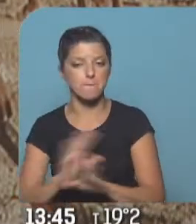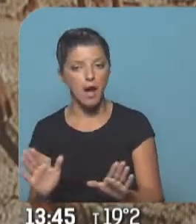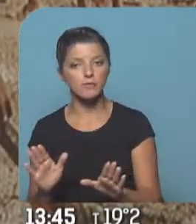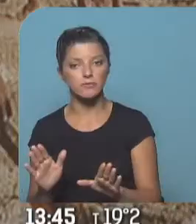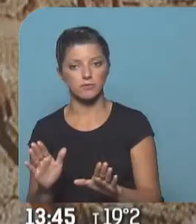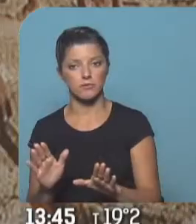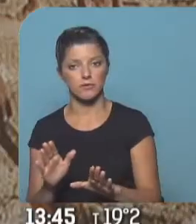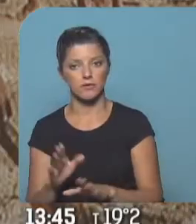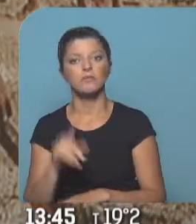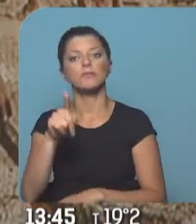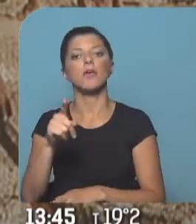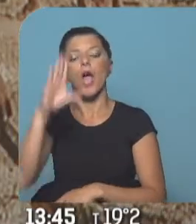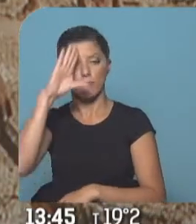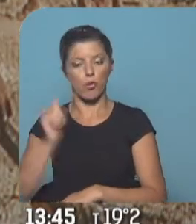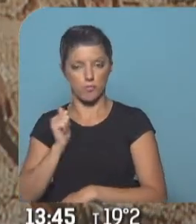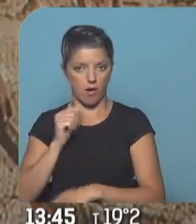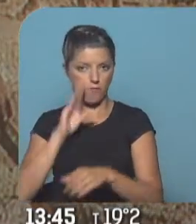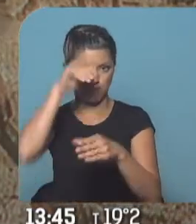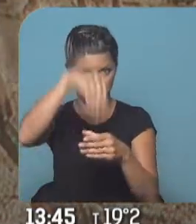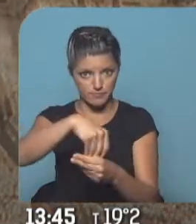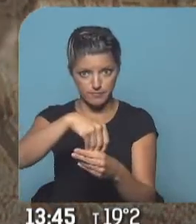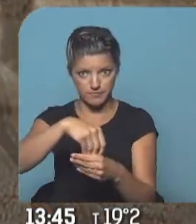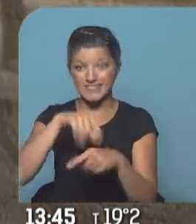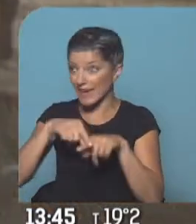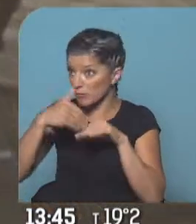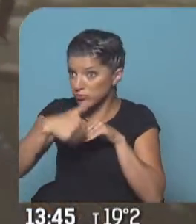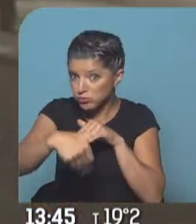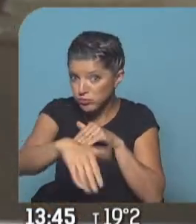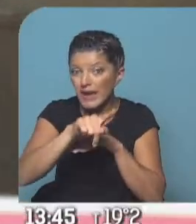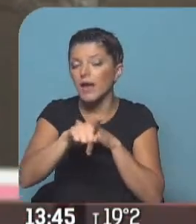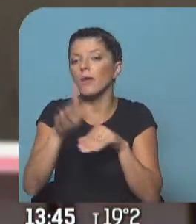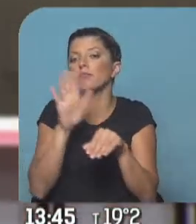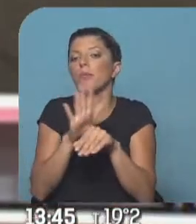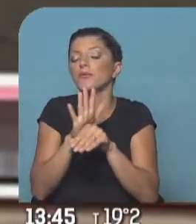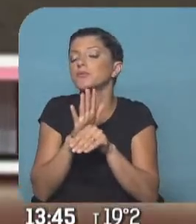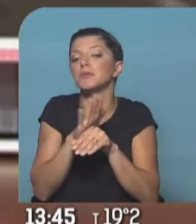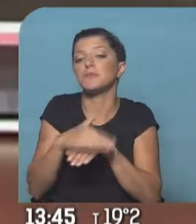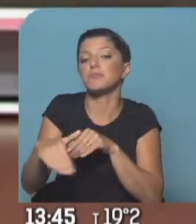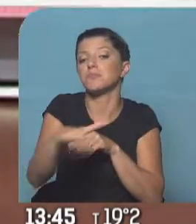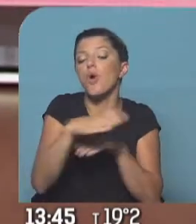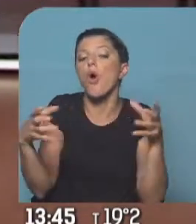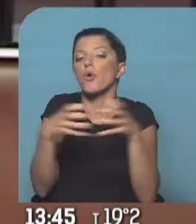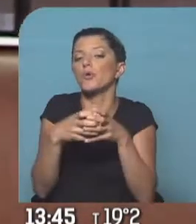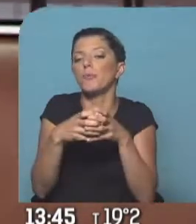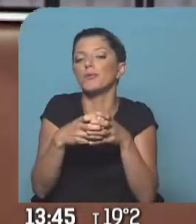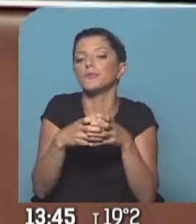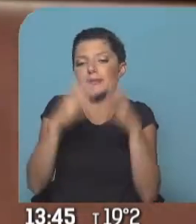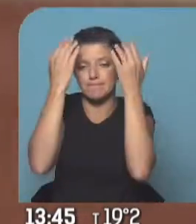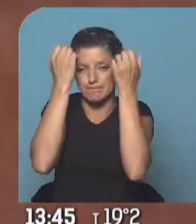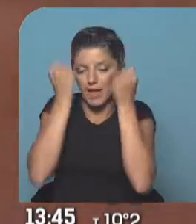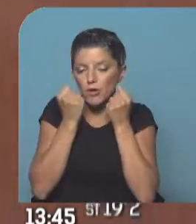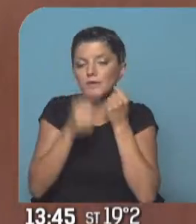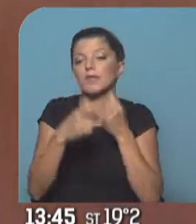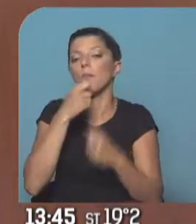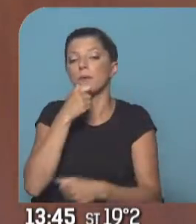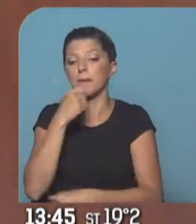va a comandar las tropas norteamericanas. A partir de ese momento, Somalia queda como una suerte de reducto de grupos terroristas vinculado, el caso de